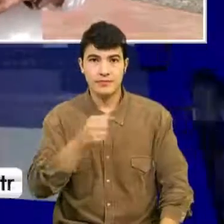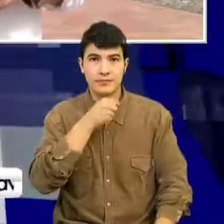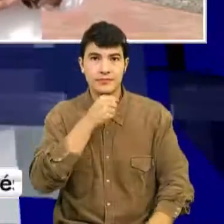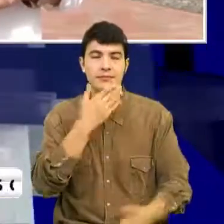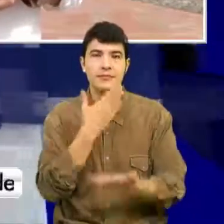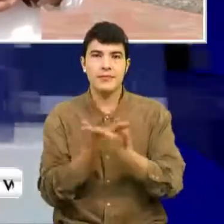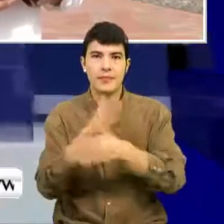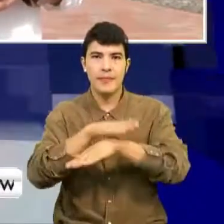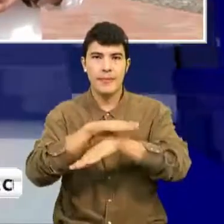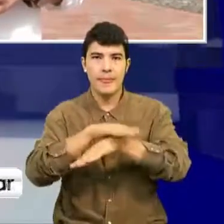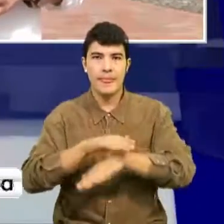caso para oriente noticias muy buenas tardes